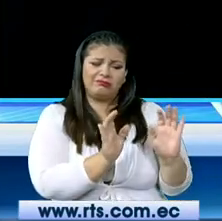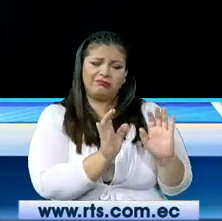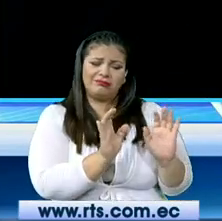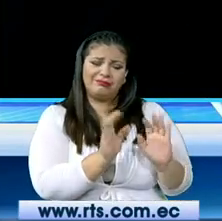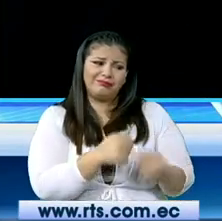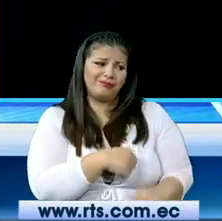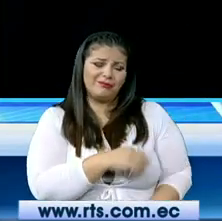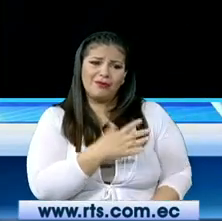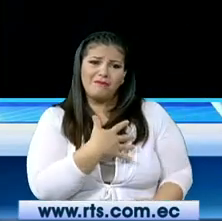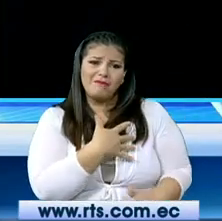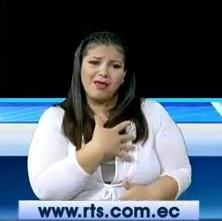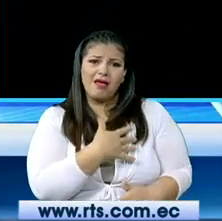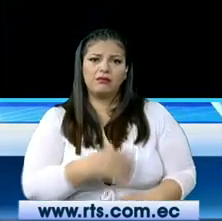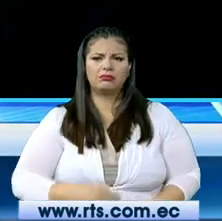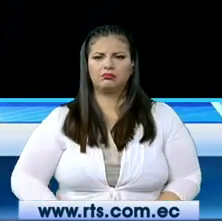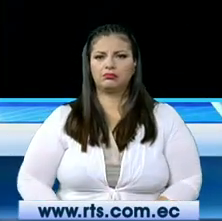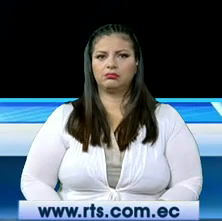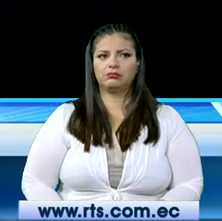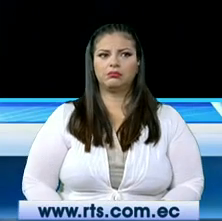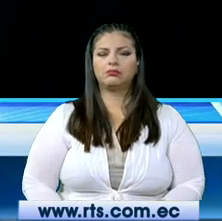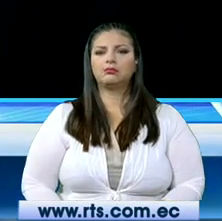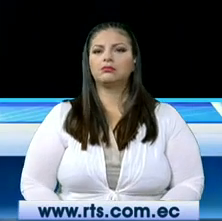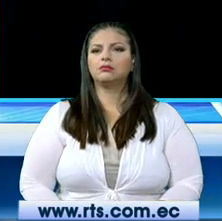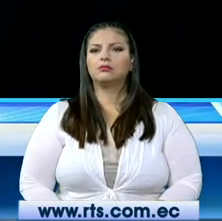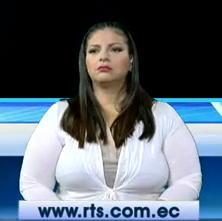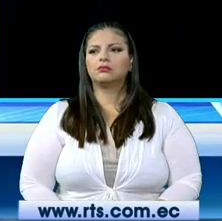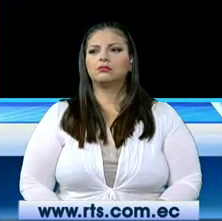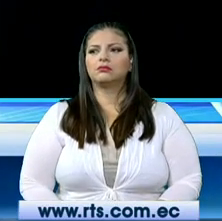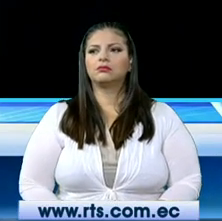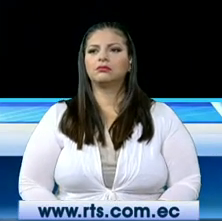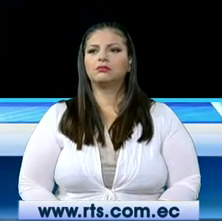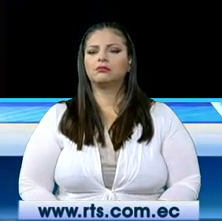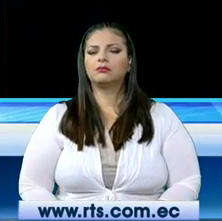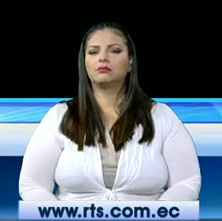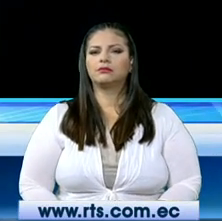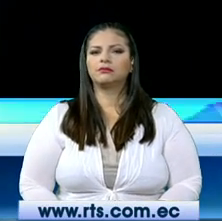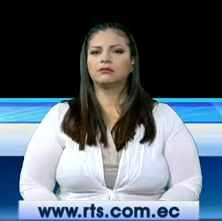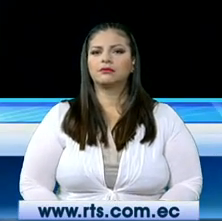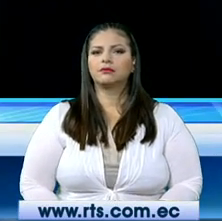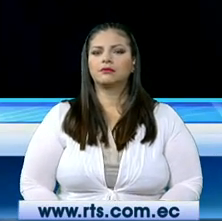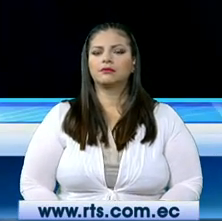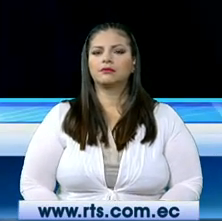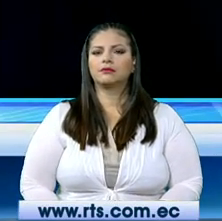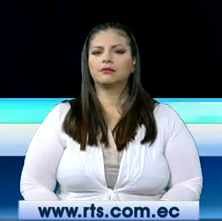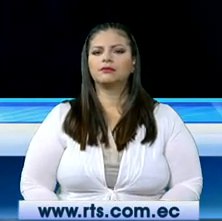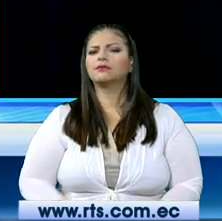solamente recordarnos la 35 y qué otra calle era donde hemos presentado este reporte.